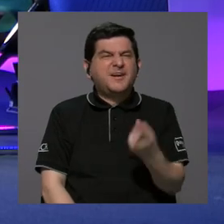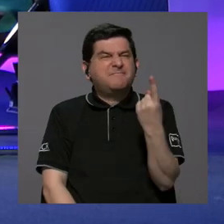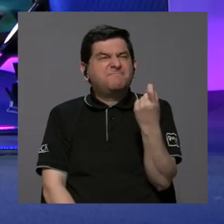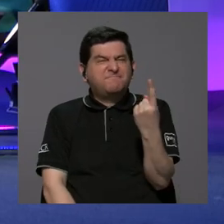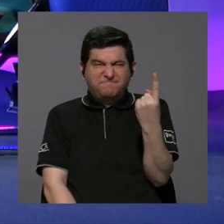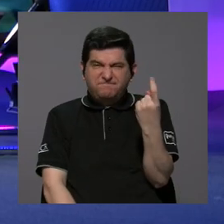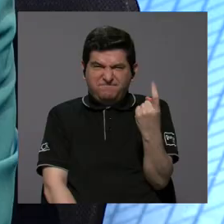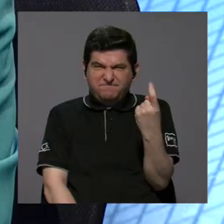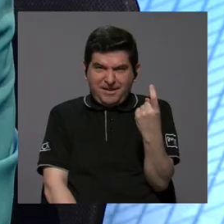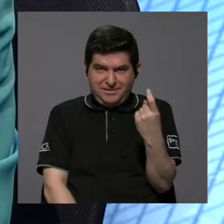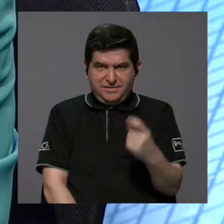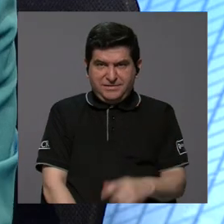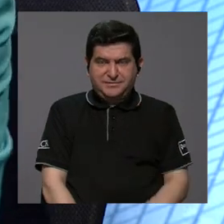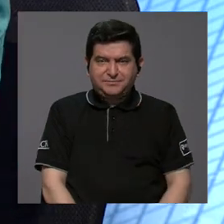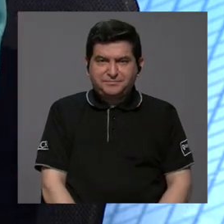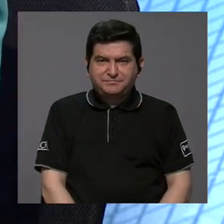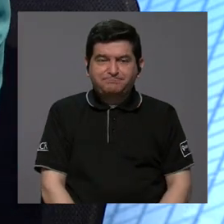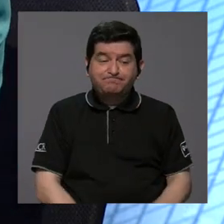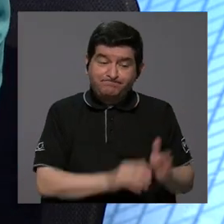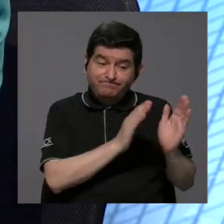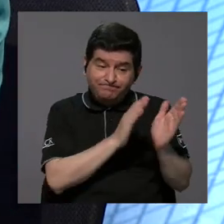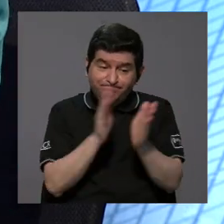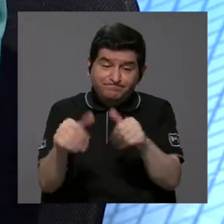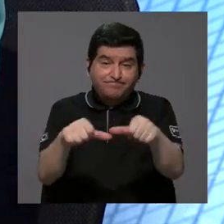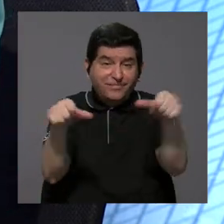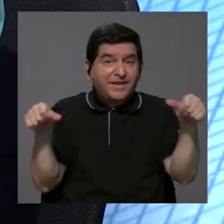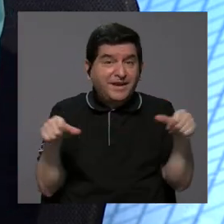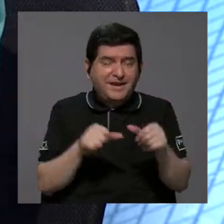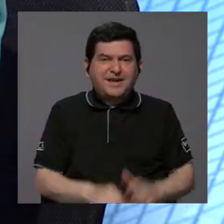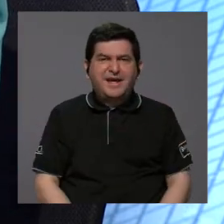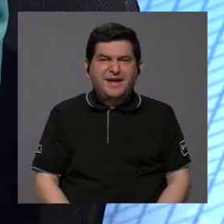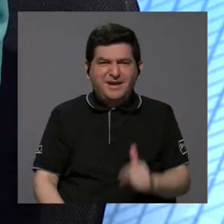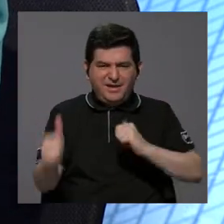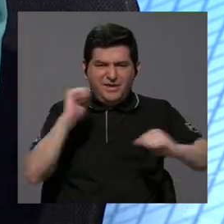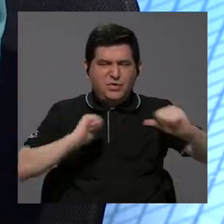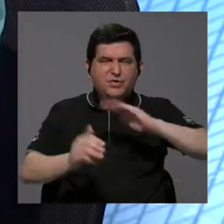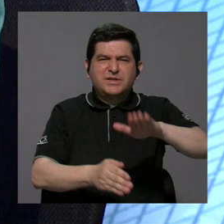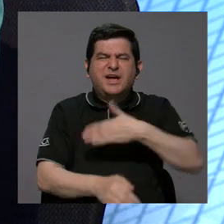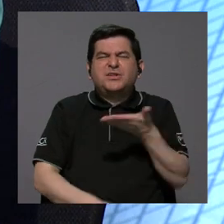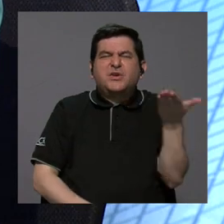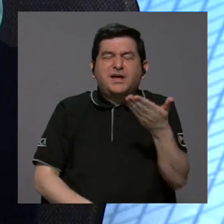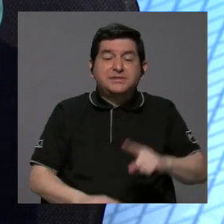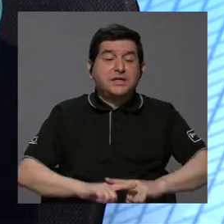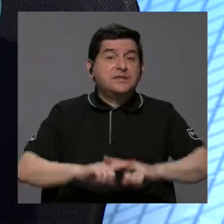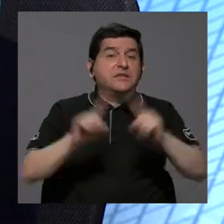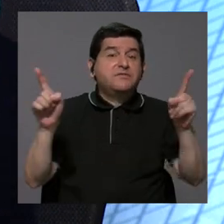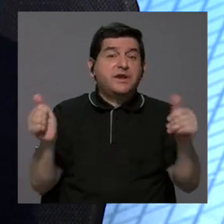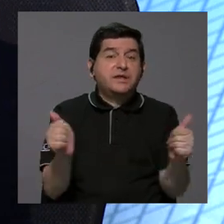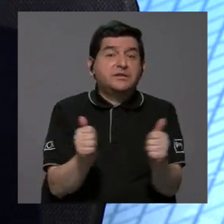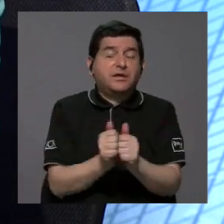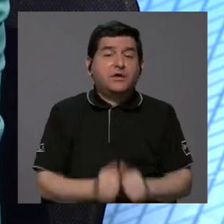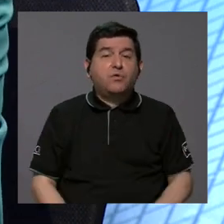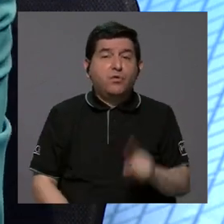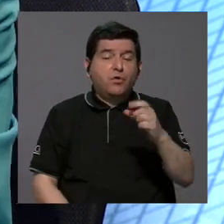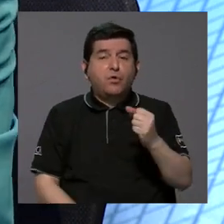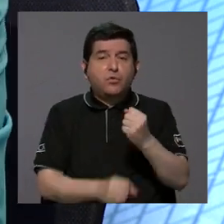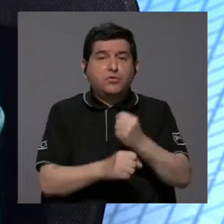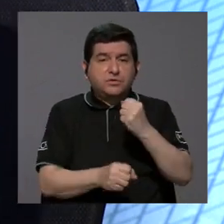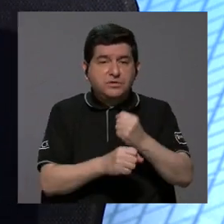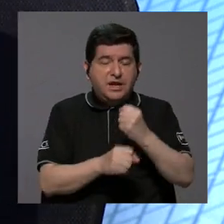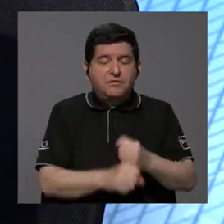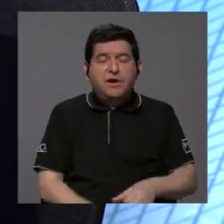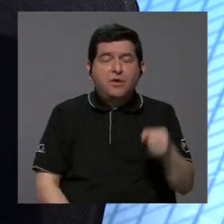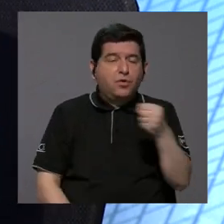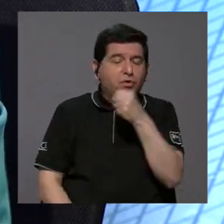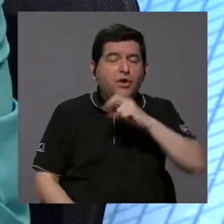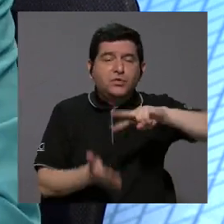nos falta bastante formación en el área de Qué es el teatro musical y Cuál es la diferencia entre una obra teatro musical